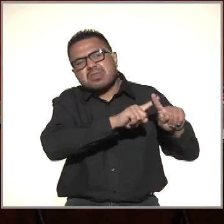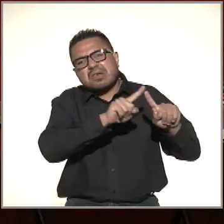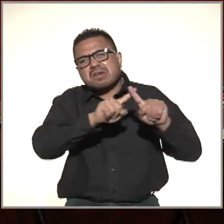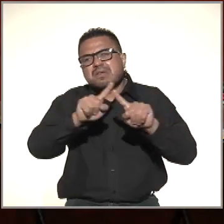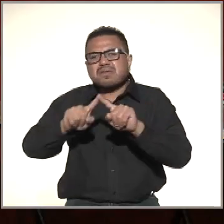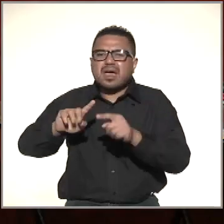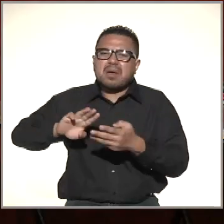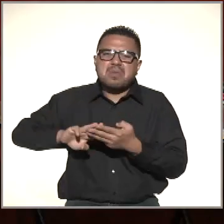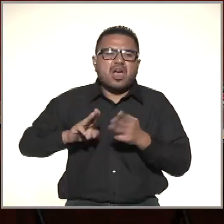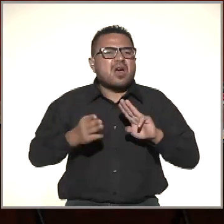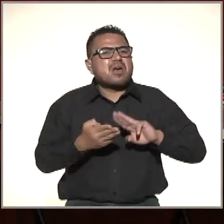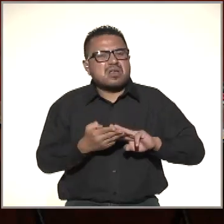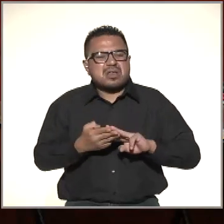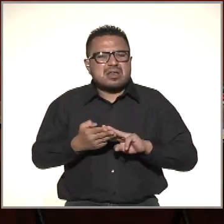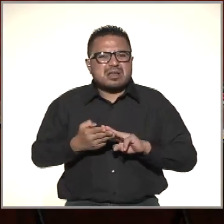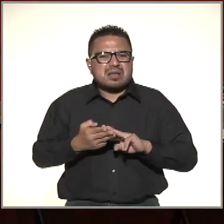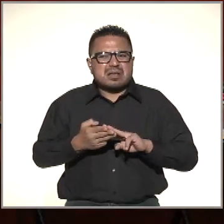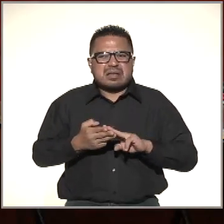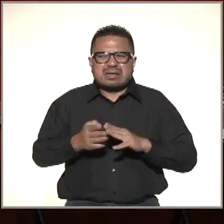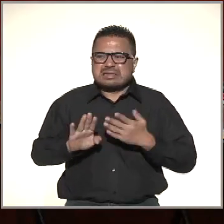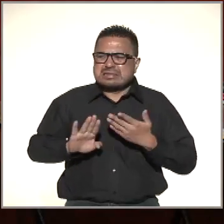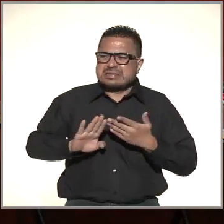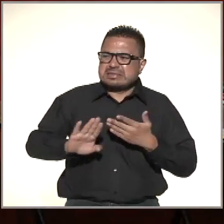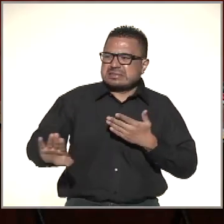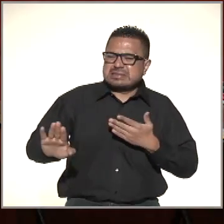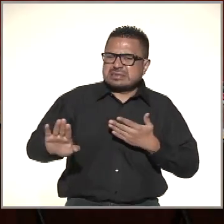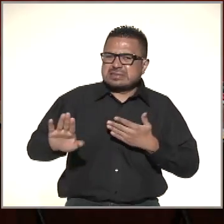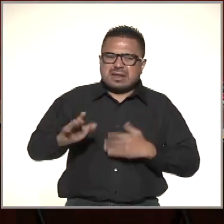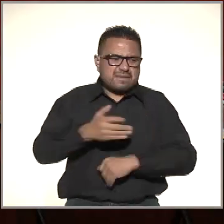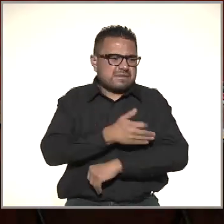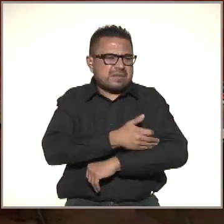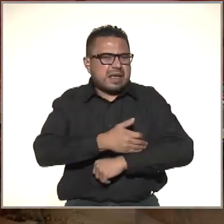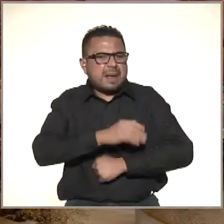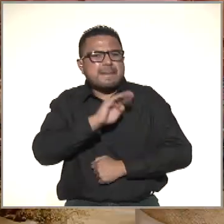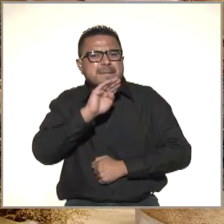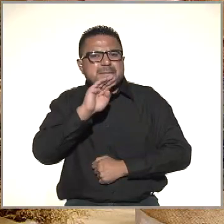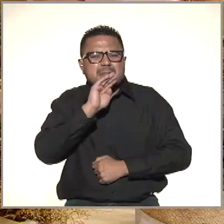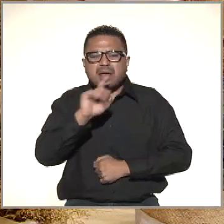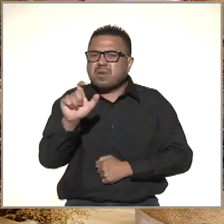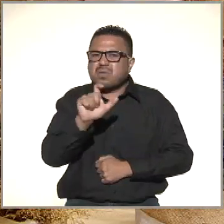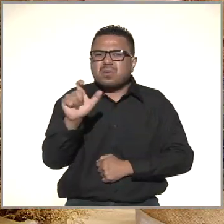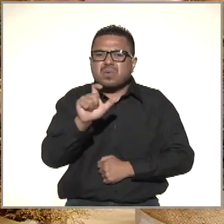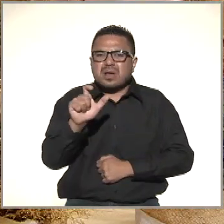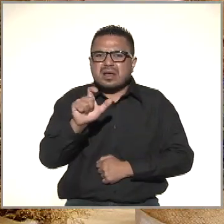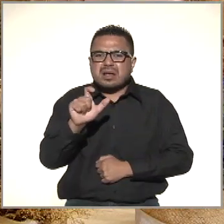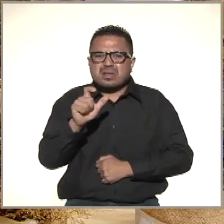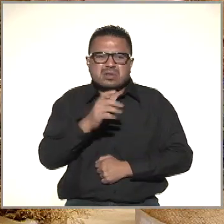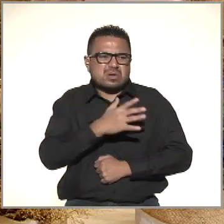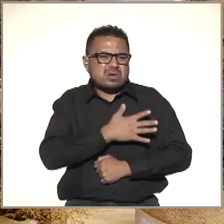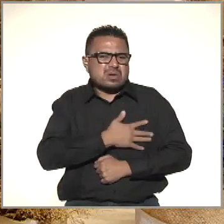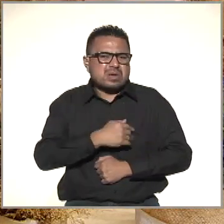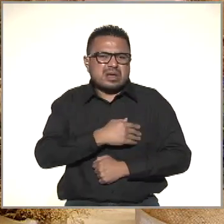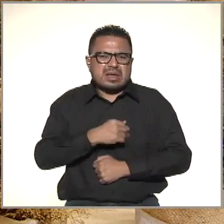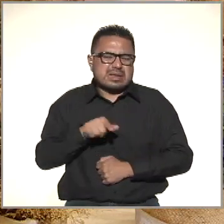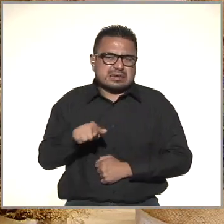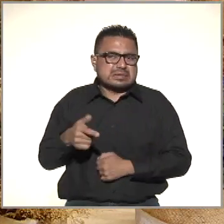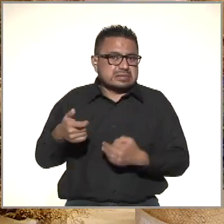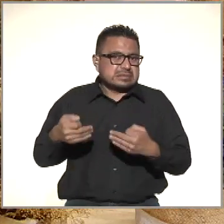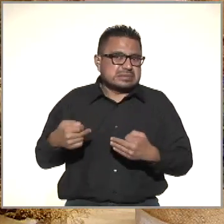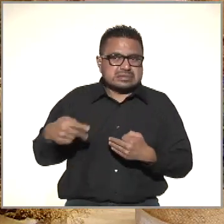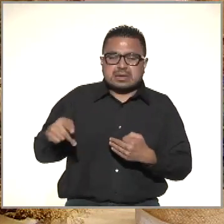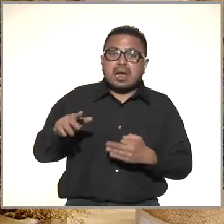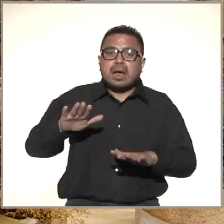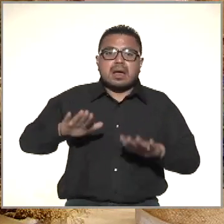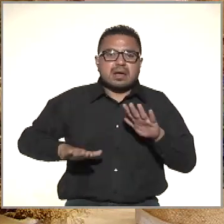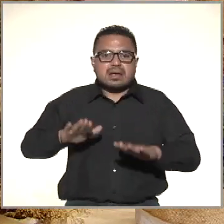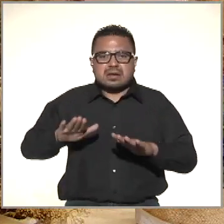motivos rechaza la familia y rechaza la madre, por ejemplo, cuando se trata de niños ilegítimos. Y estos niños muchas